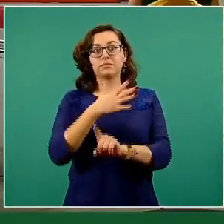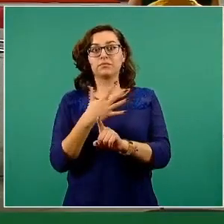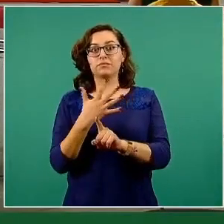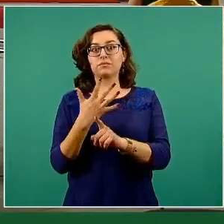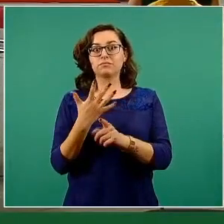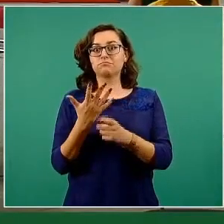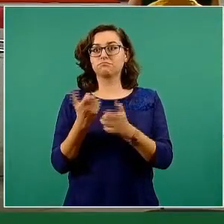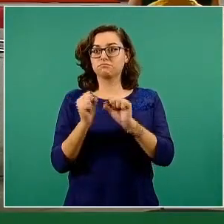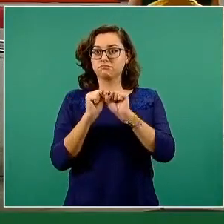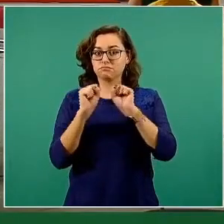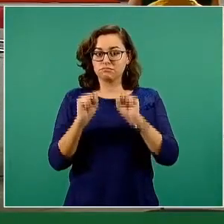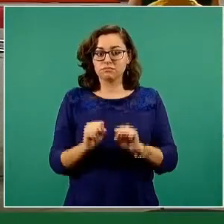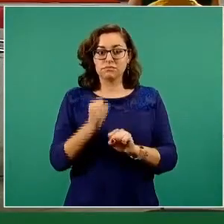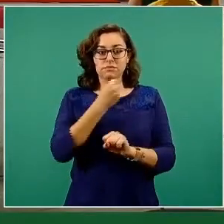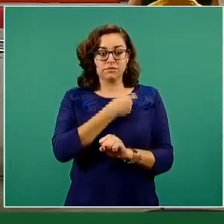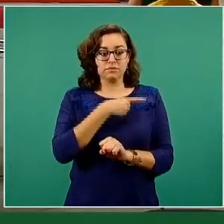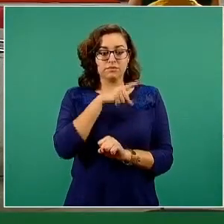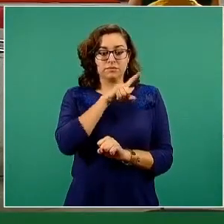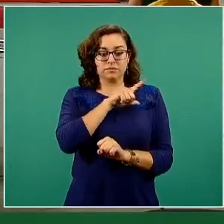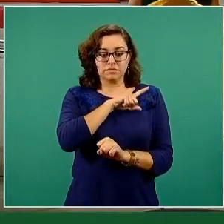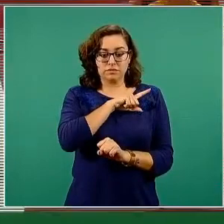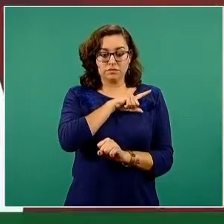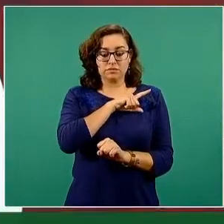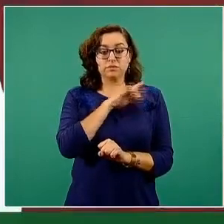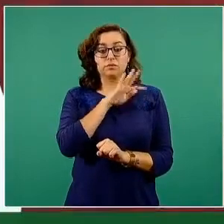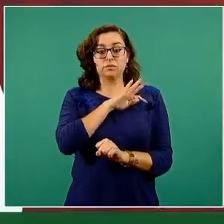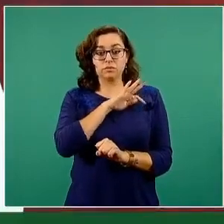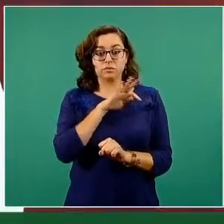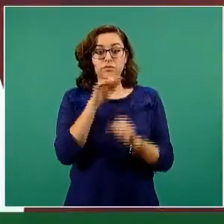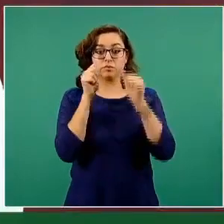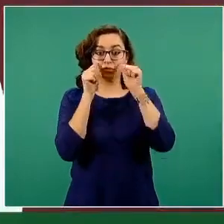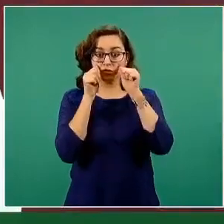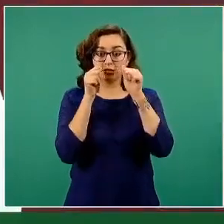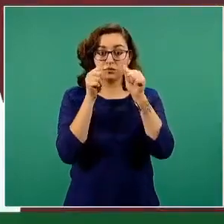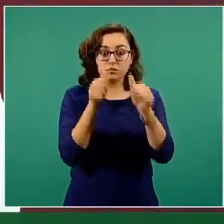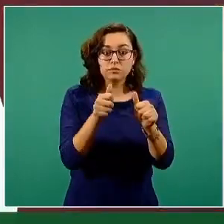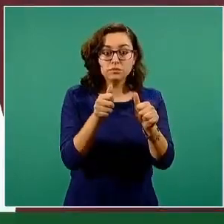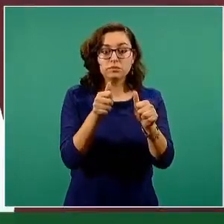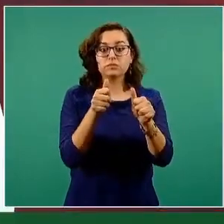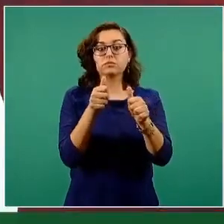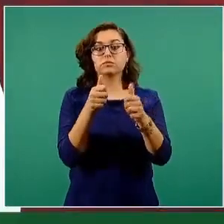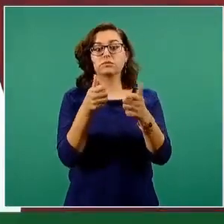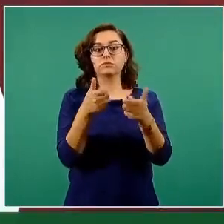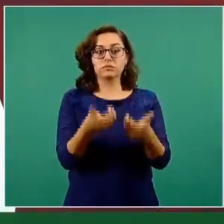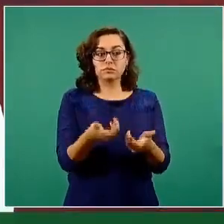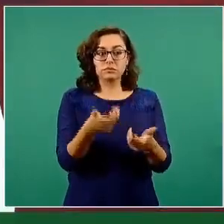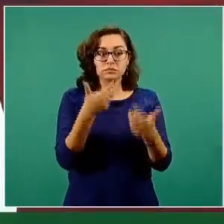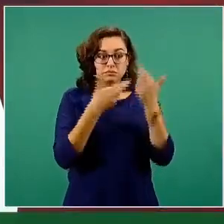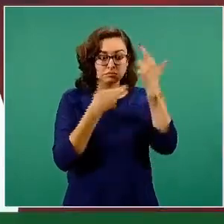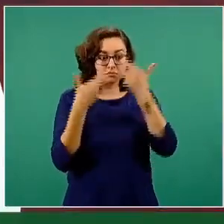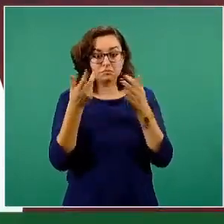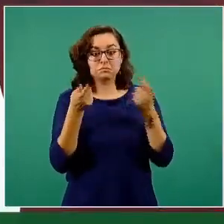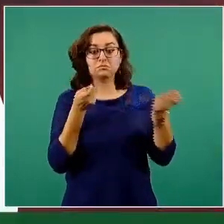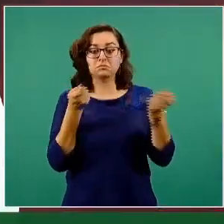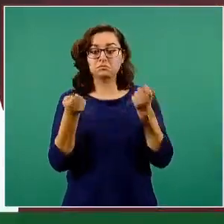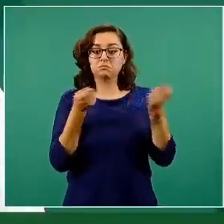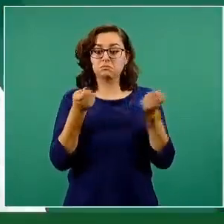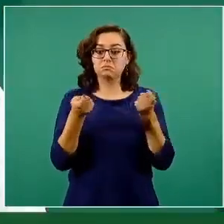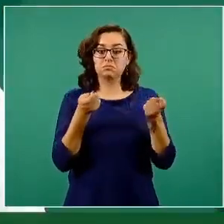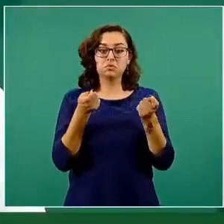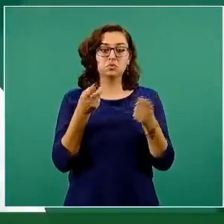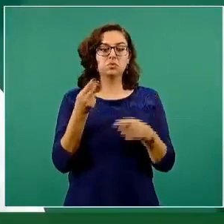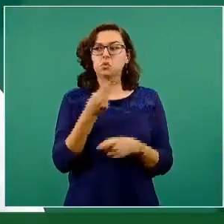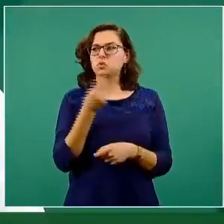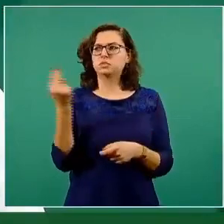el sistema de salud local aborde un brote para estudiarlo y para controlarlo, no hay razón